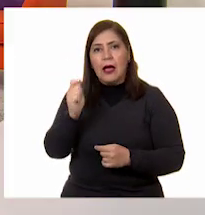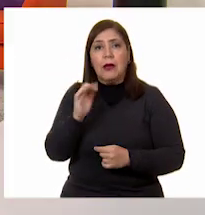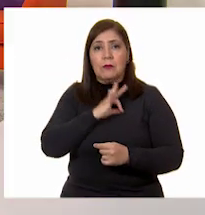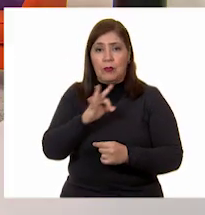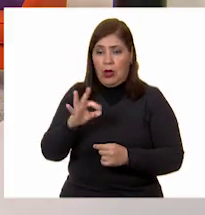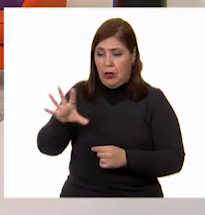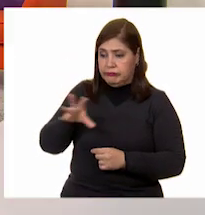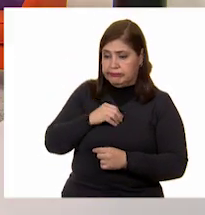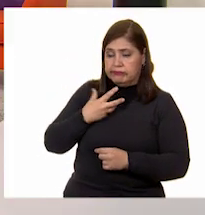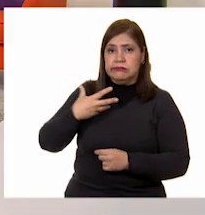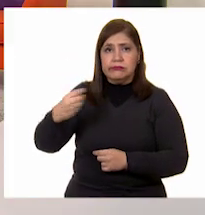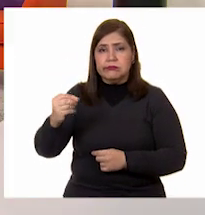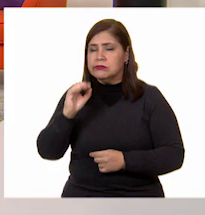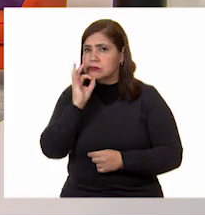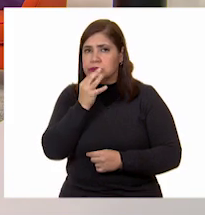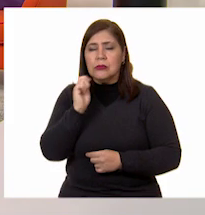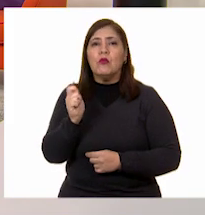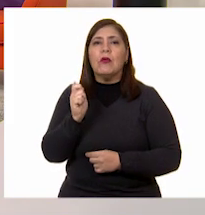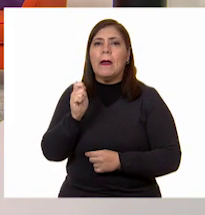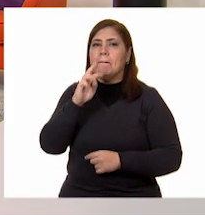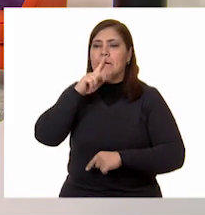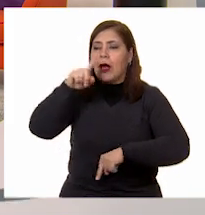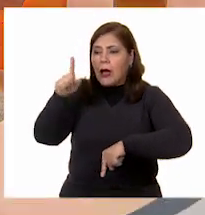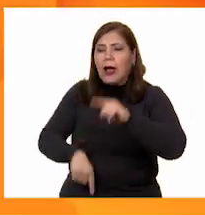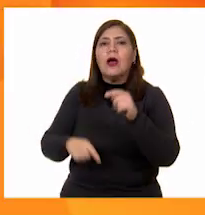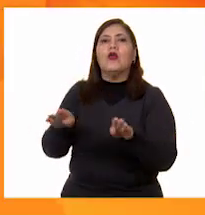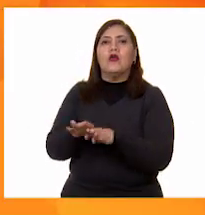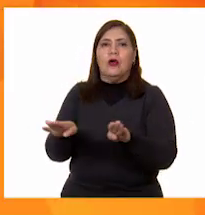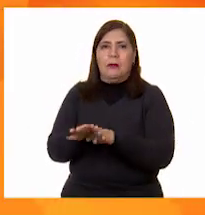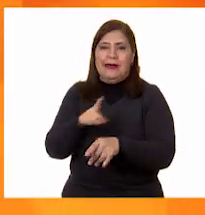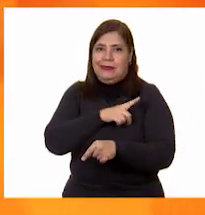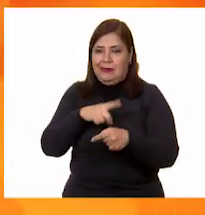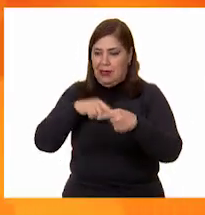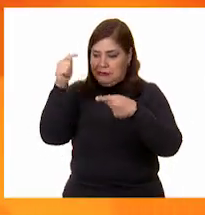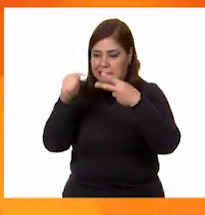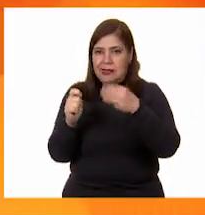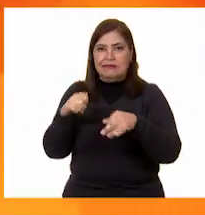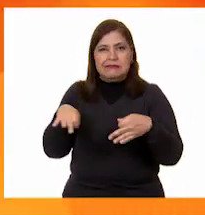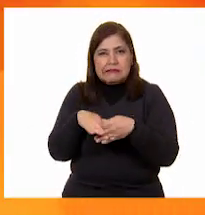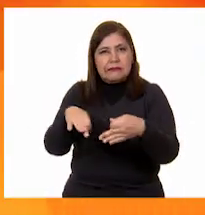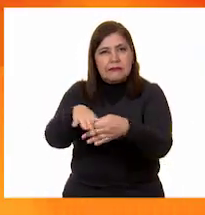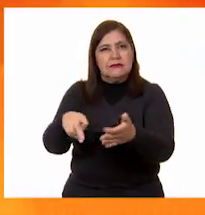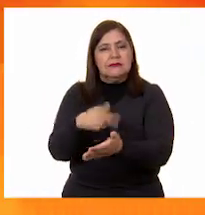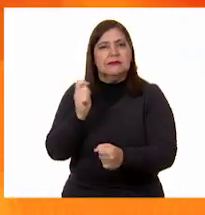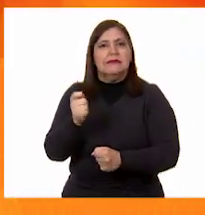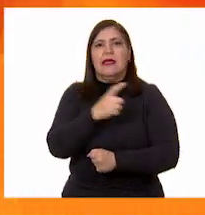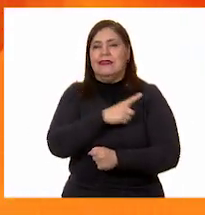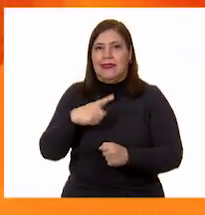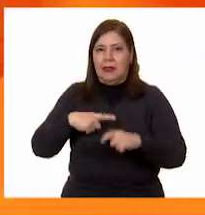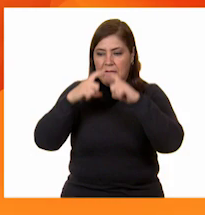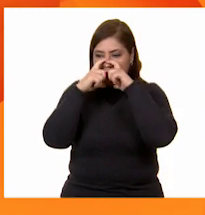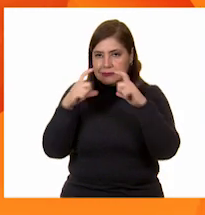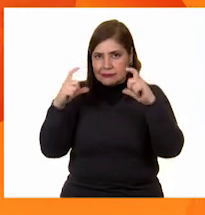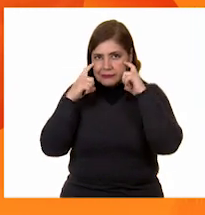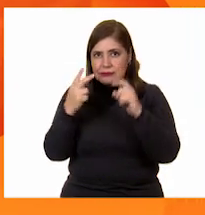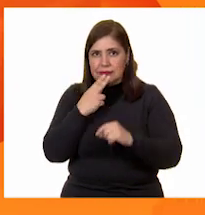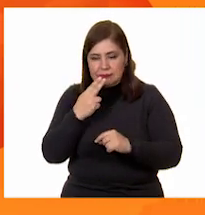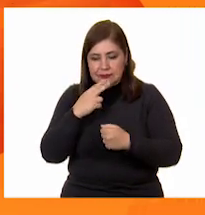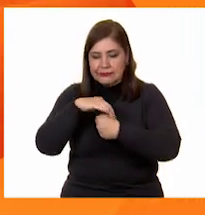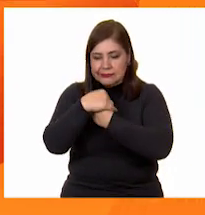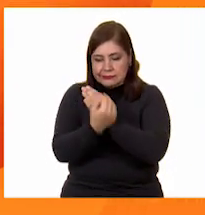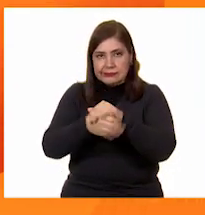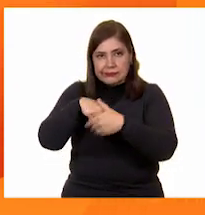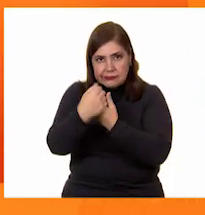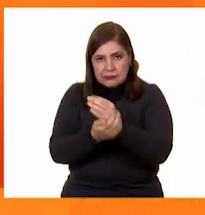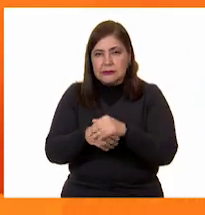contagio hay cosas que debemos de hacer frecuentemente. usar cubrebocas, lavarse las